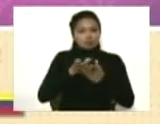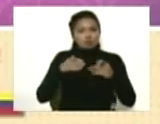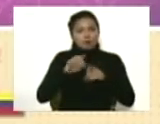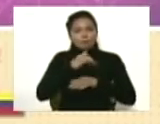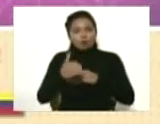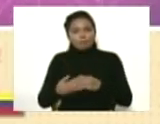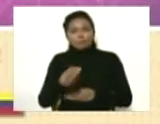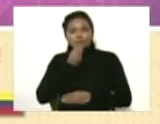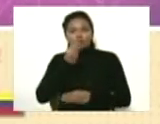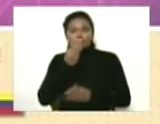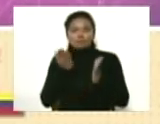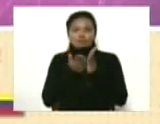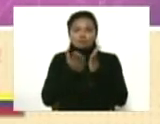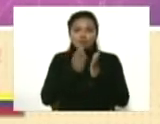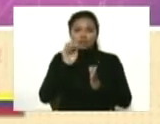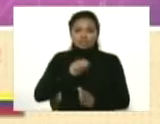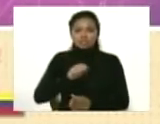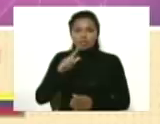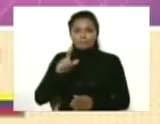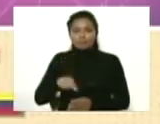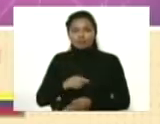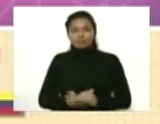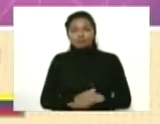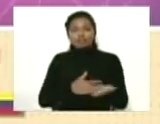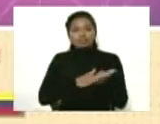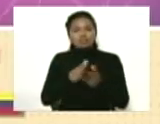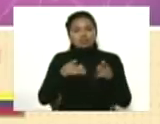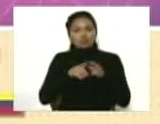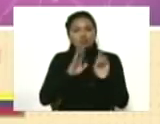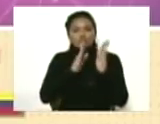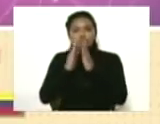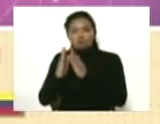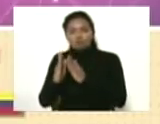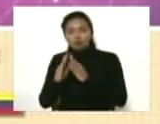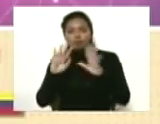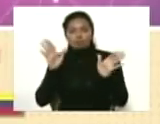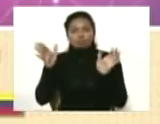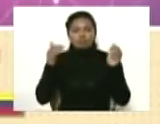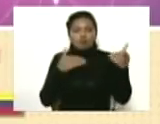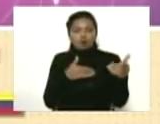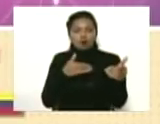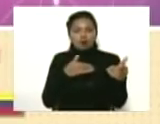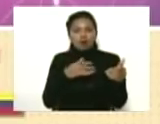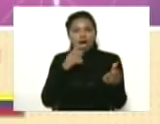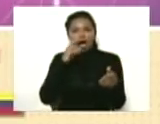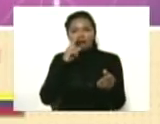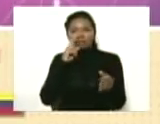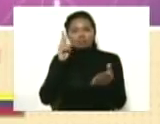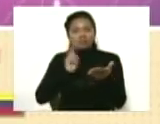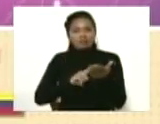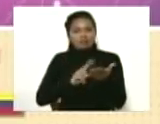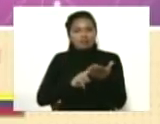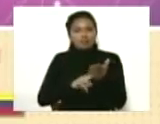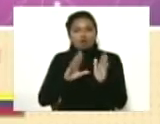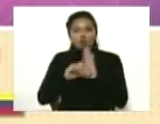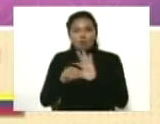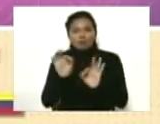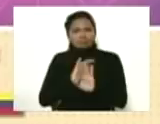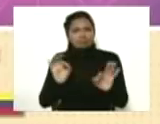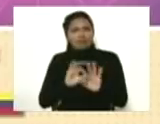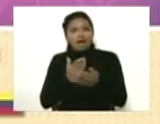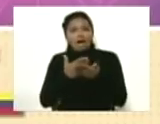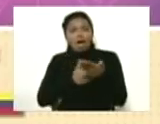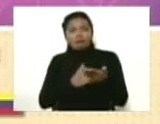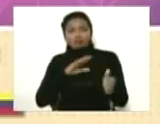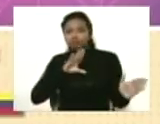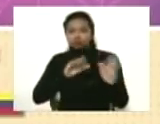programa de alimentación escolar. Garantizar la distribución de los CLAC de manera honesta, sin que se roben los productos, como estaba